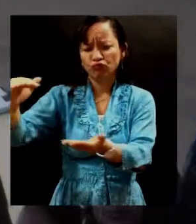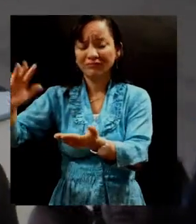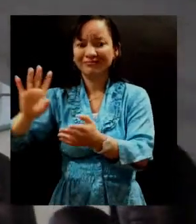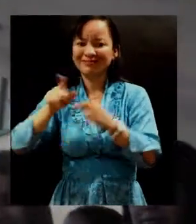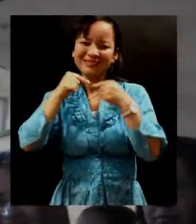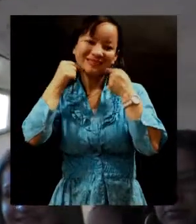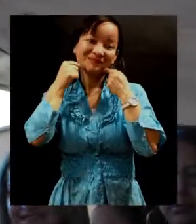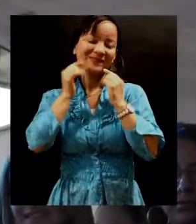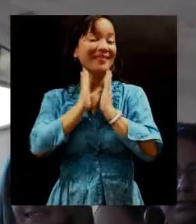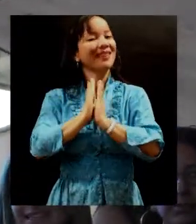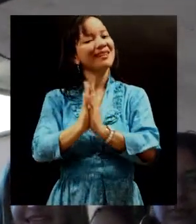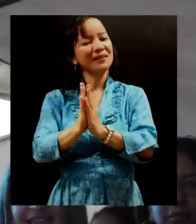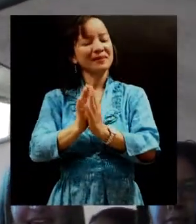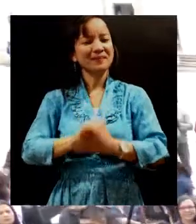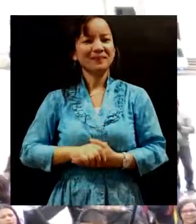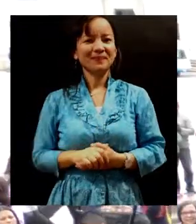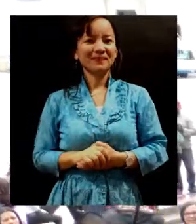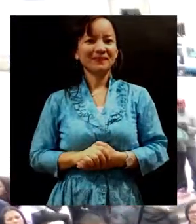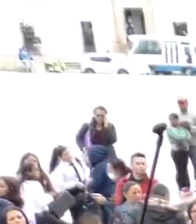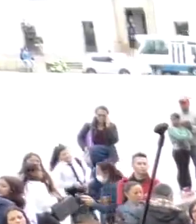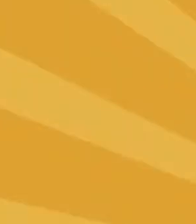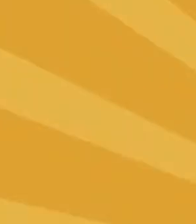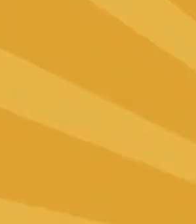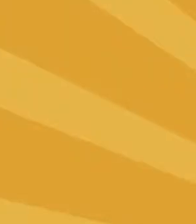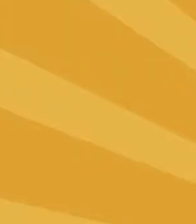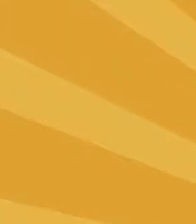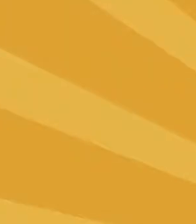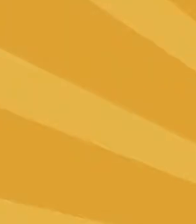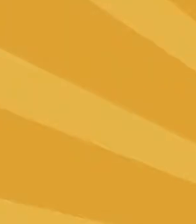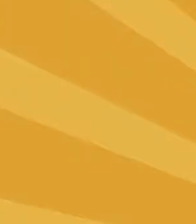invertidos en los regalos de los niños más necesitados de Tunja.